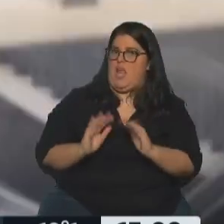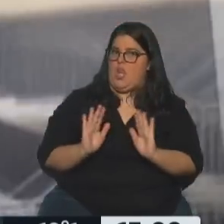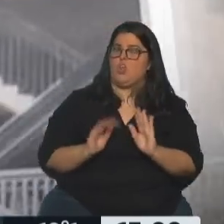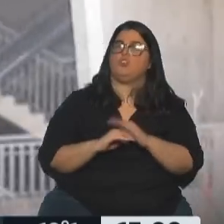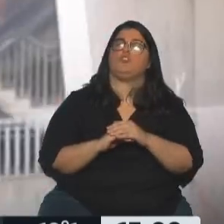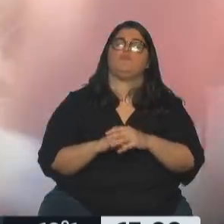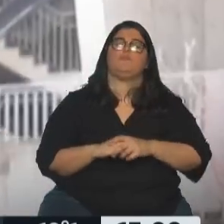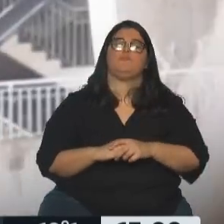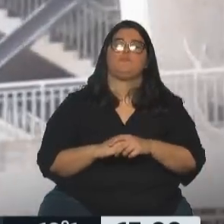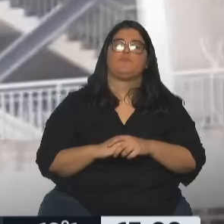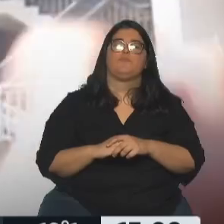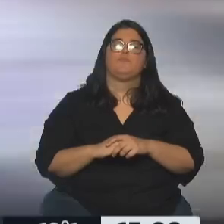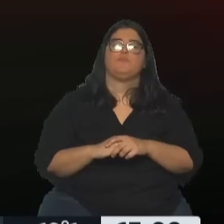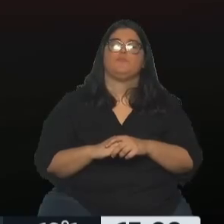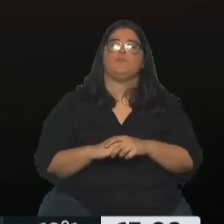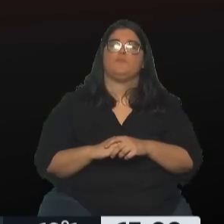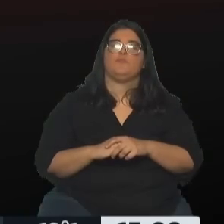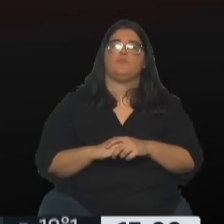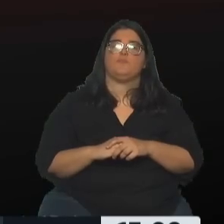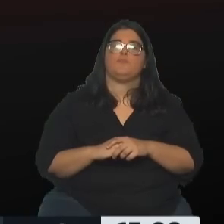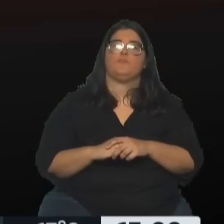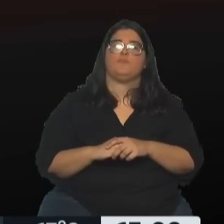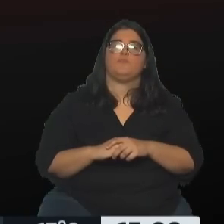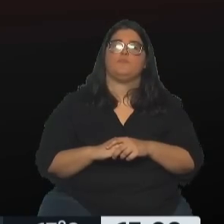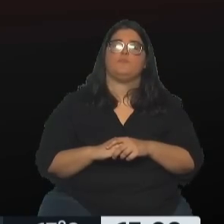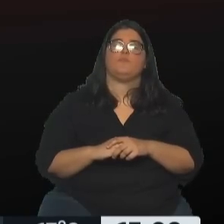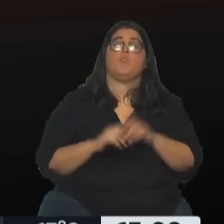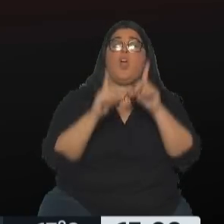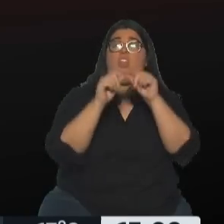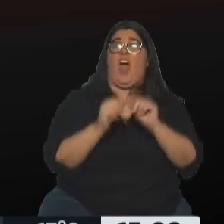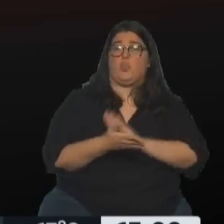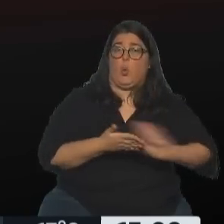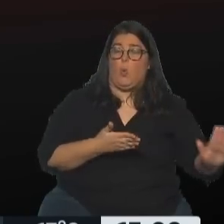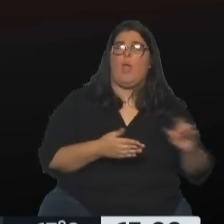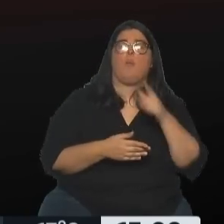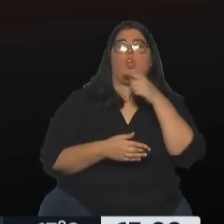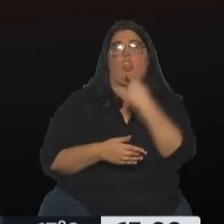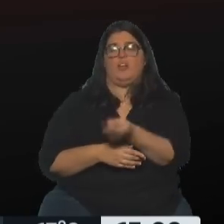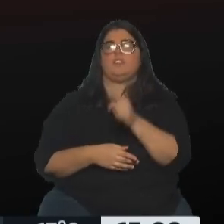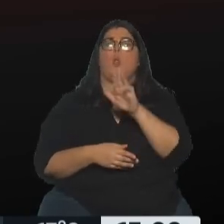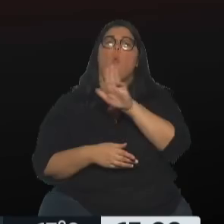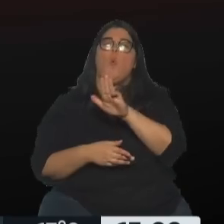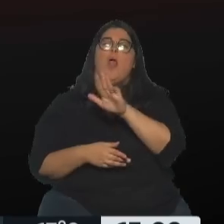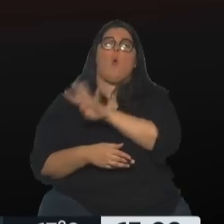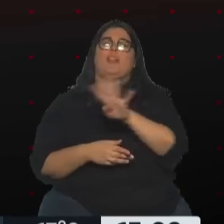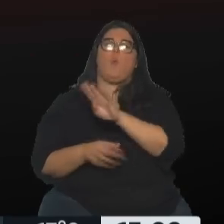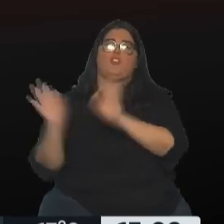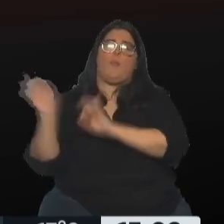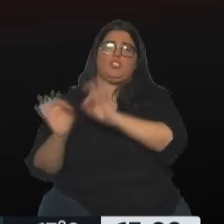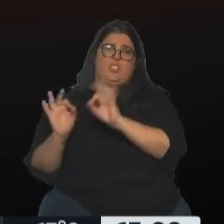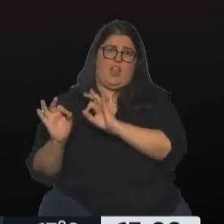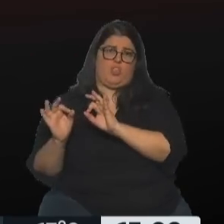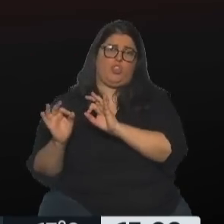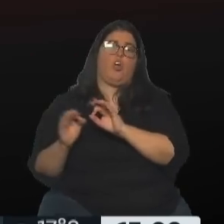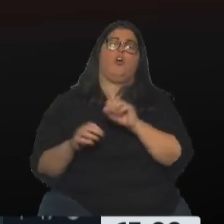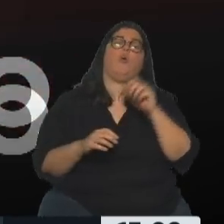Sociales, Políticas y Económicas de Brasil. Los nuevos datos ponen a Lula con un 44% de apoyo frente al